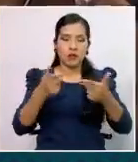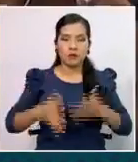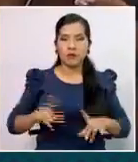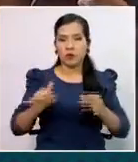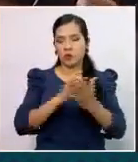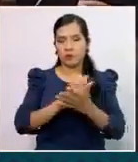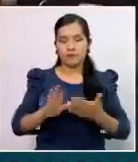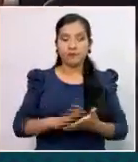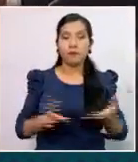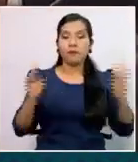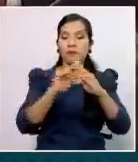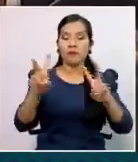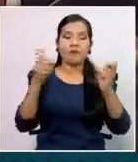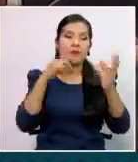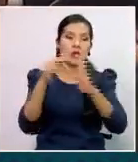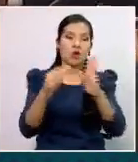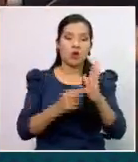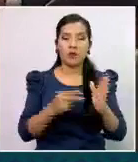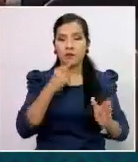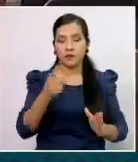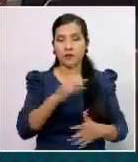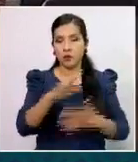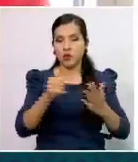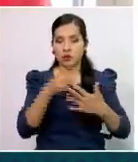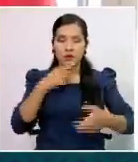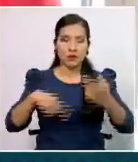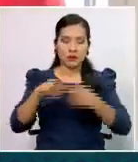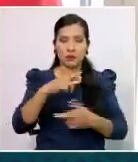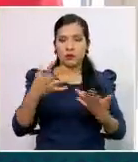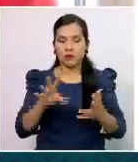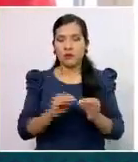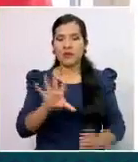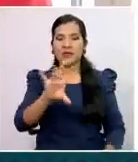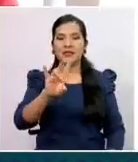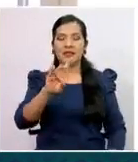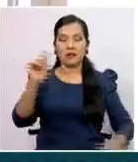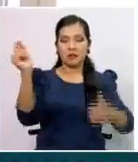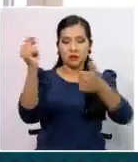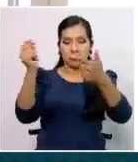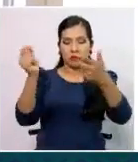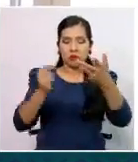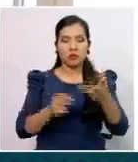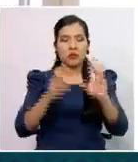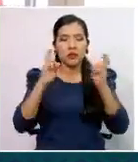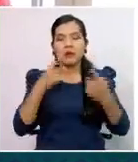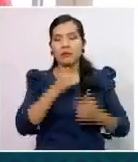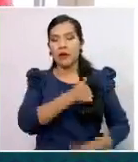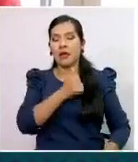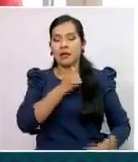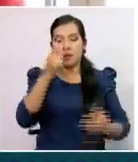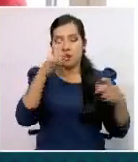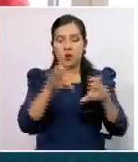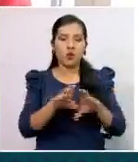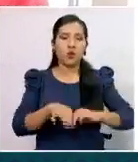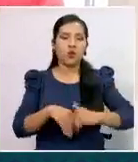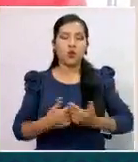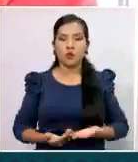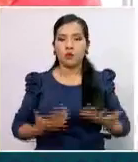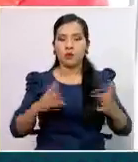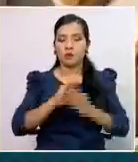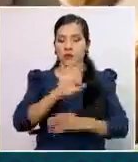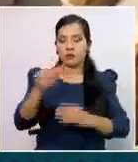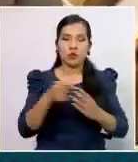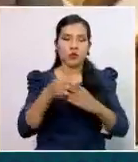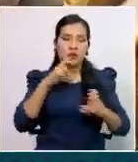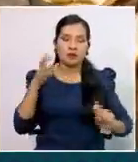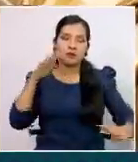justicia. Además, la normativa hace una relación de 7 incisos que establecen el tipo de conductas que se subsumirían en la comisión del delito de